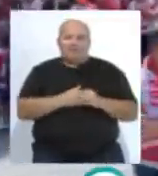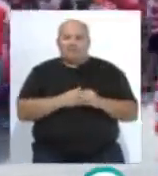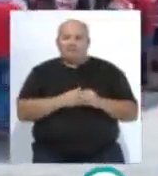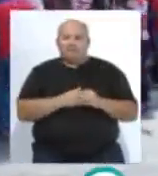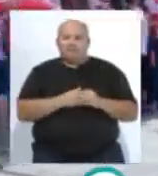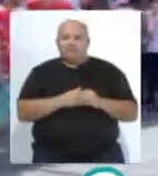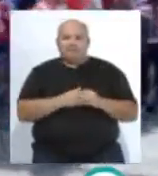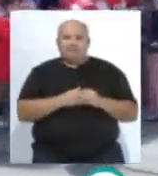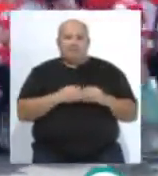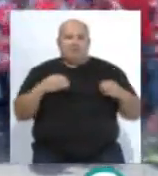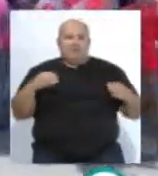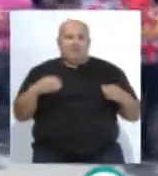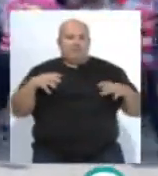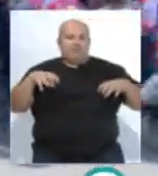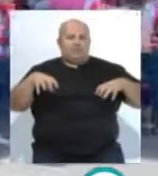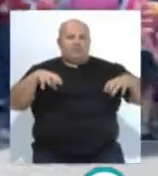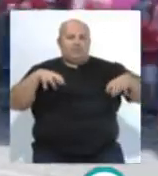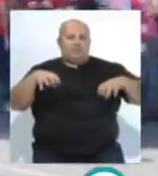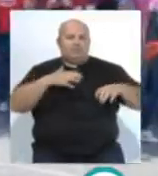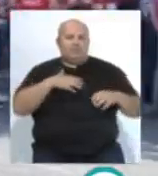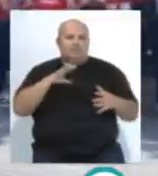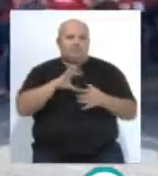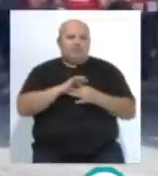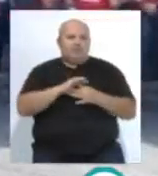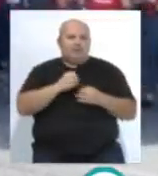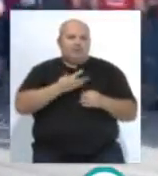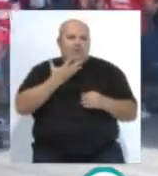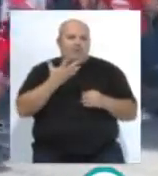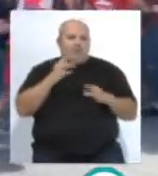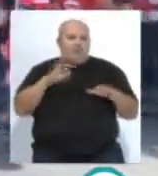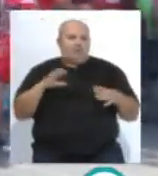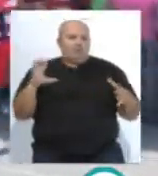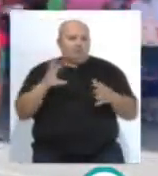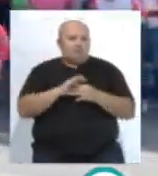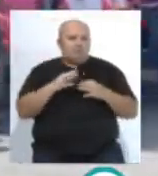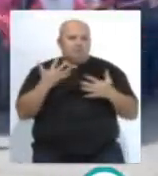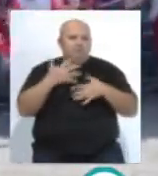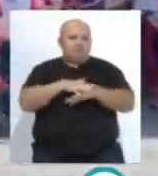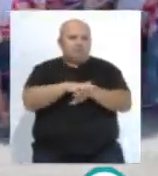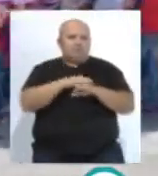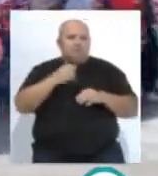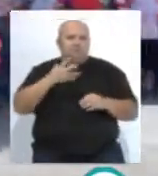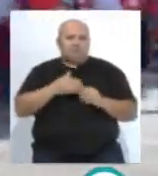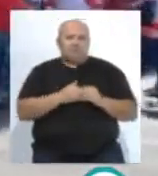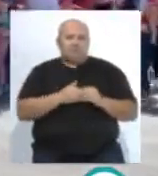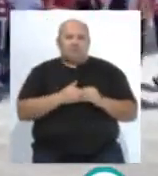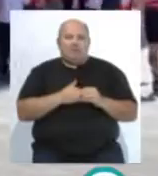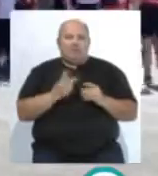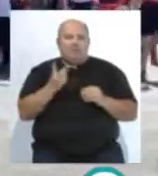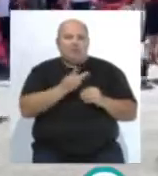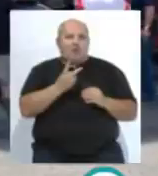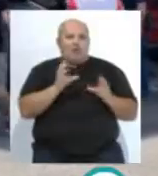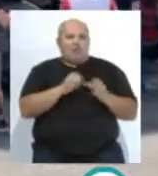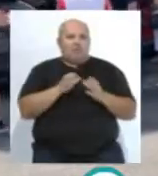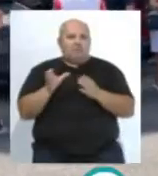pero que se juntaron junto con los aficionados del Cádiz Club de Fútbol y en buena lía, o sea que las dos